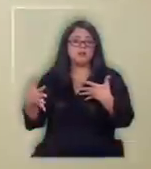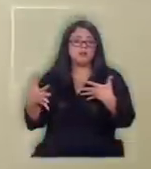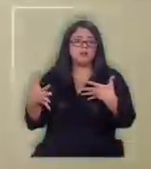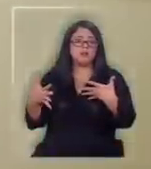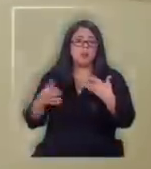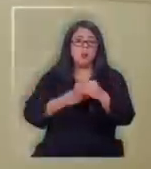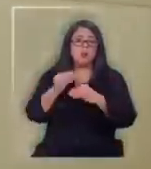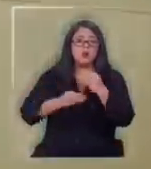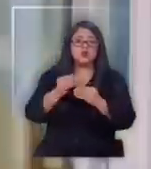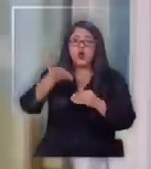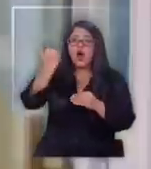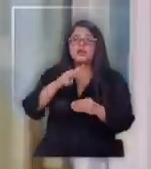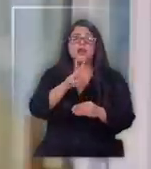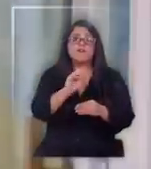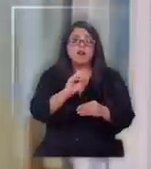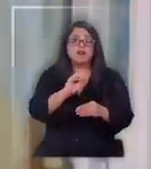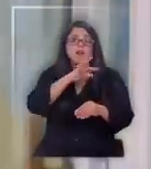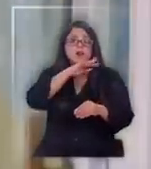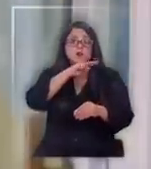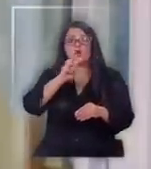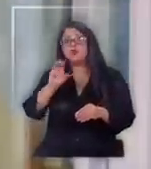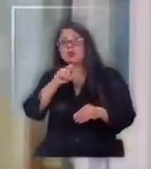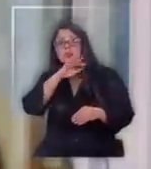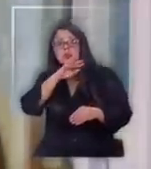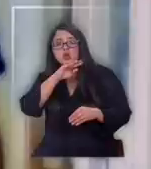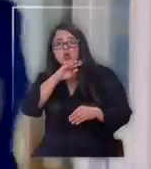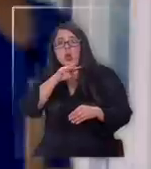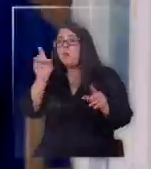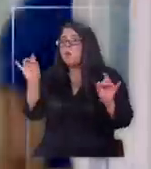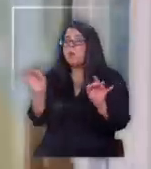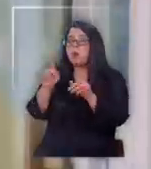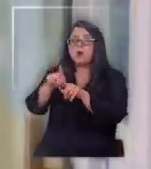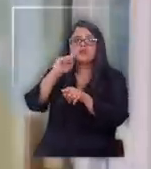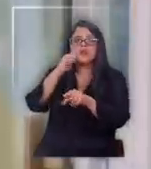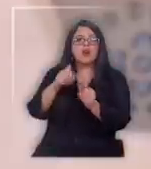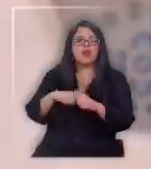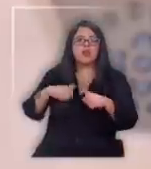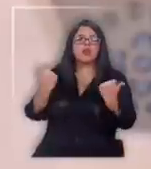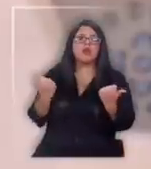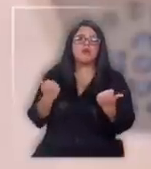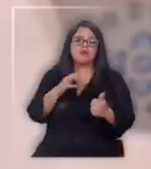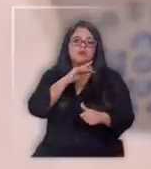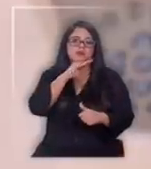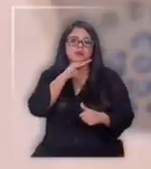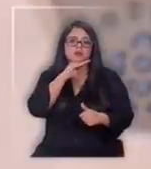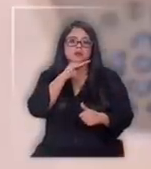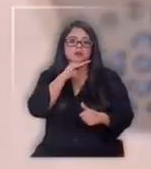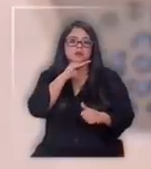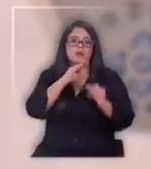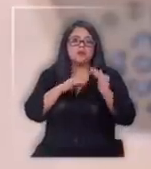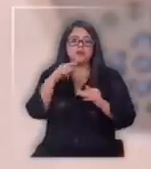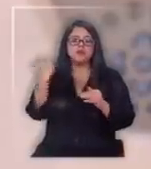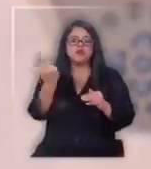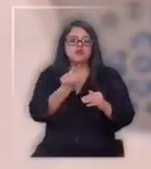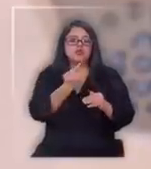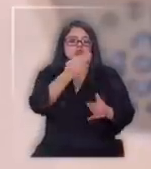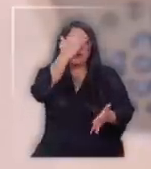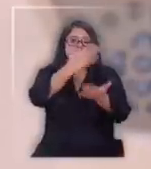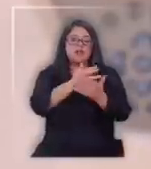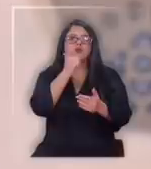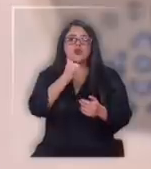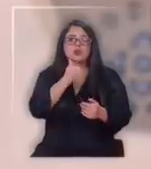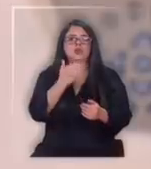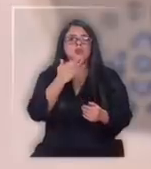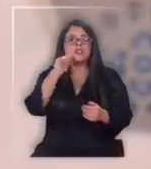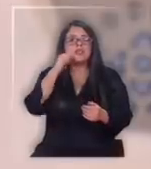20 minutos, media hora, ahora ese desplazamiento puede haberse duplicado o incluso triplicado. Uno no solo se enfrenta día a día, sino que además